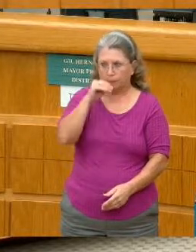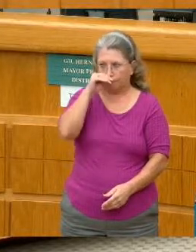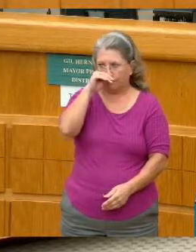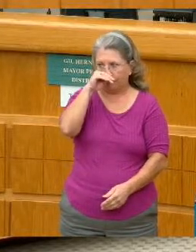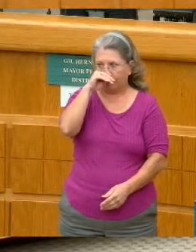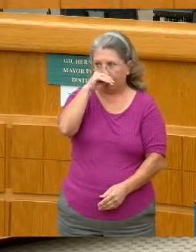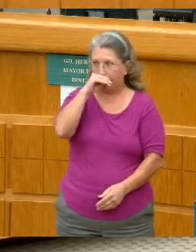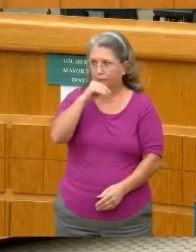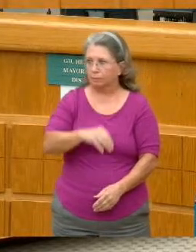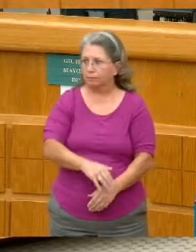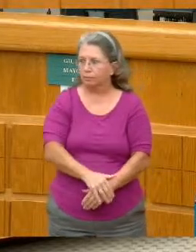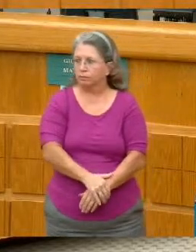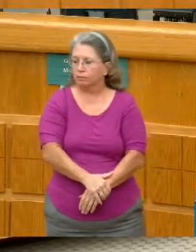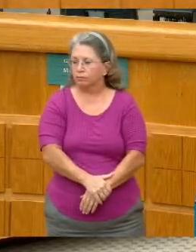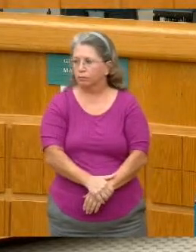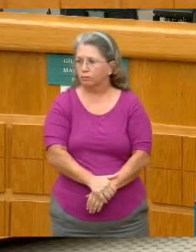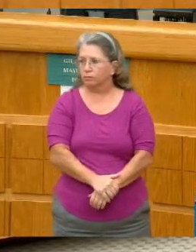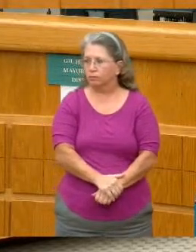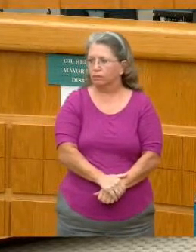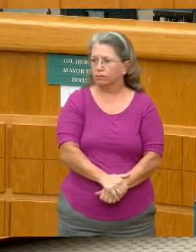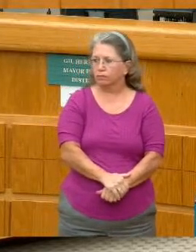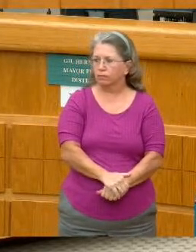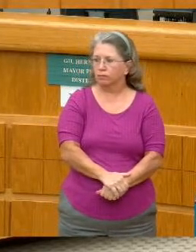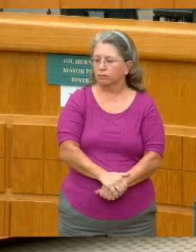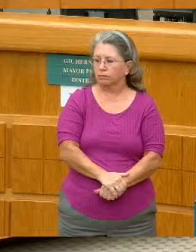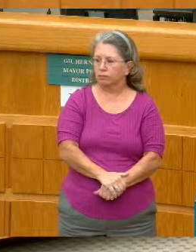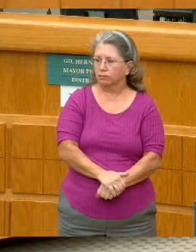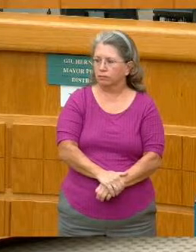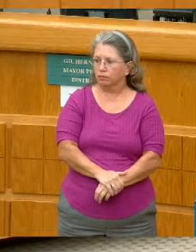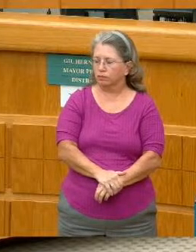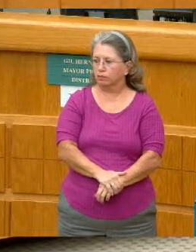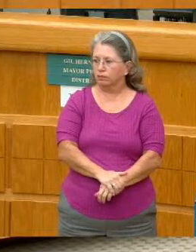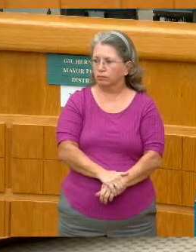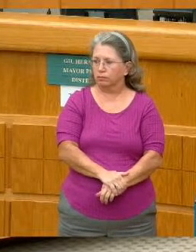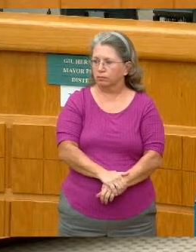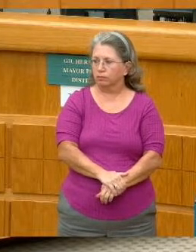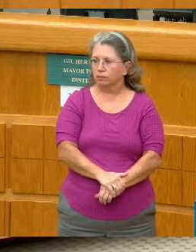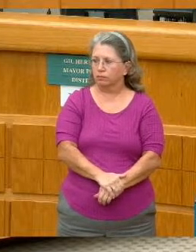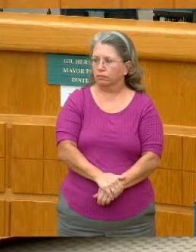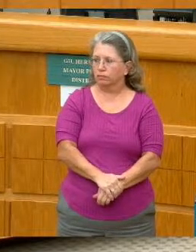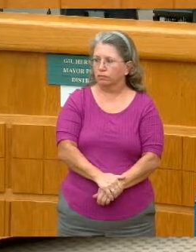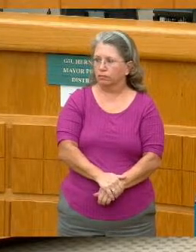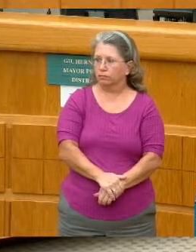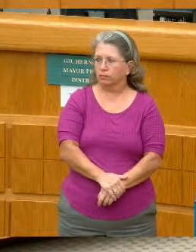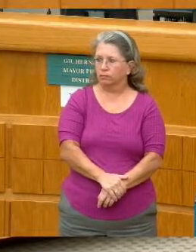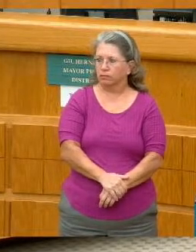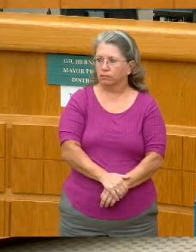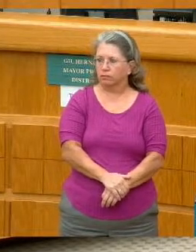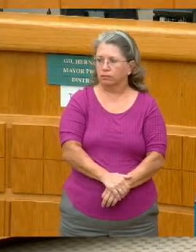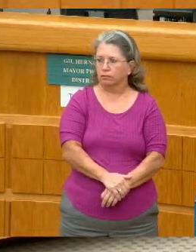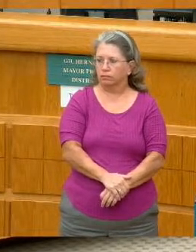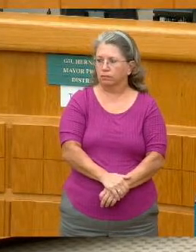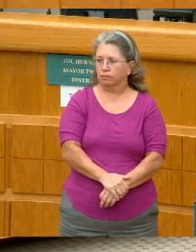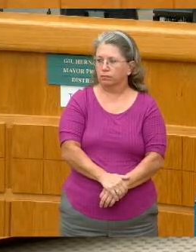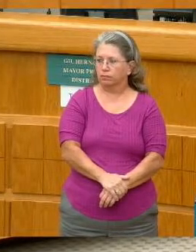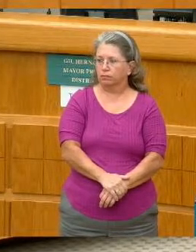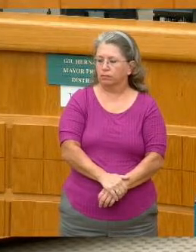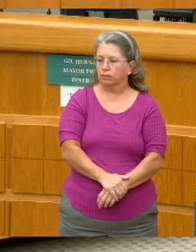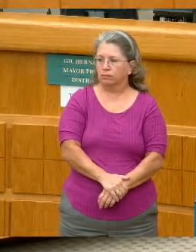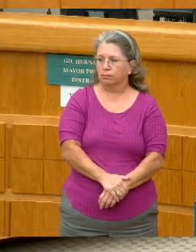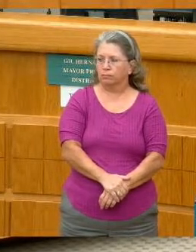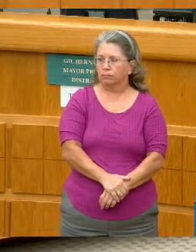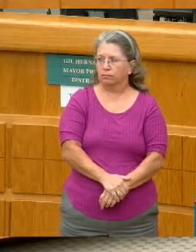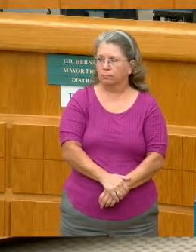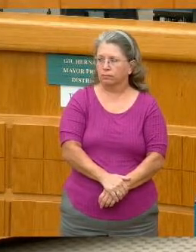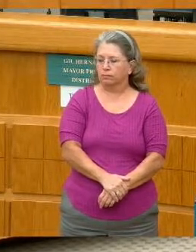repentinamente en el Texas Health Trace. Mientras trabajamos en el nuevo sistema, le pedimos al público que nos tenga paciencia, mientras continuamos asegurándonos de que